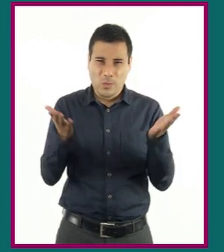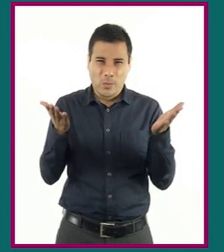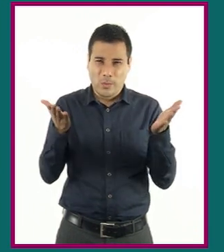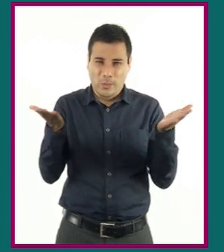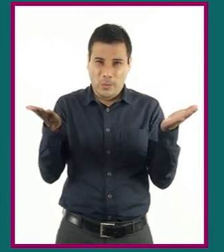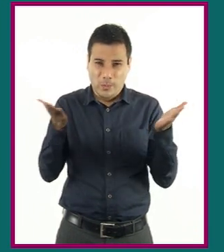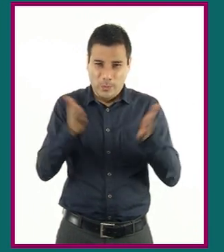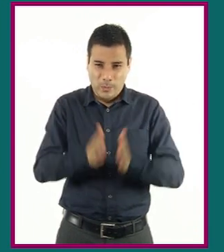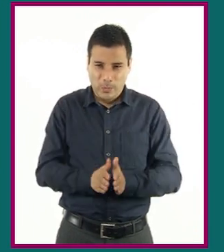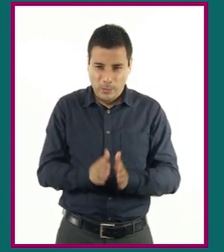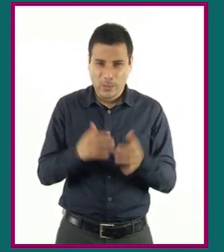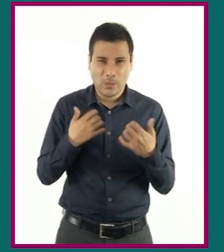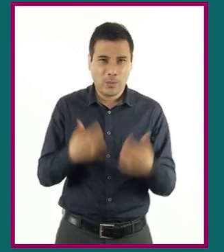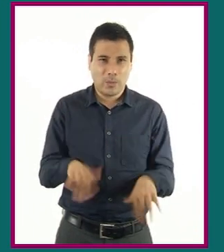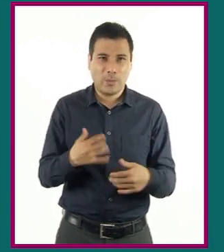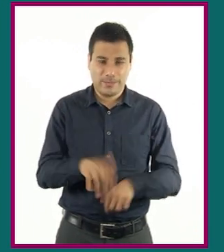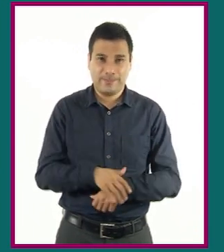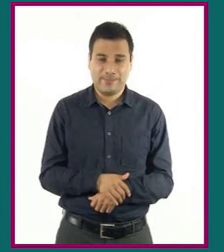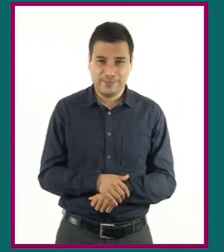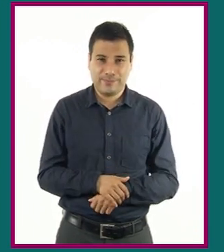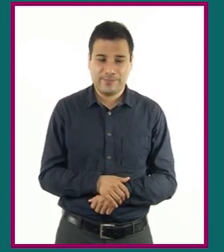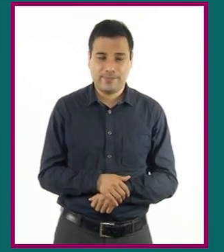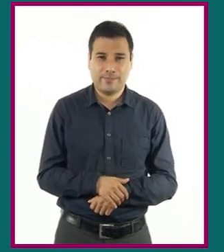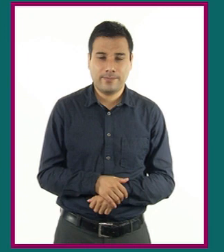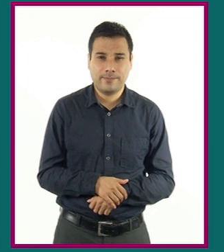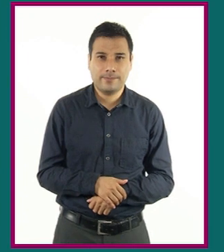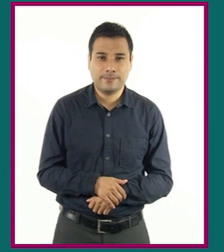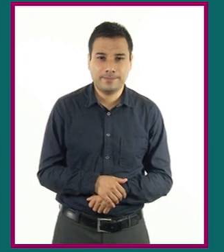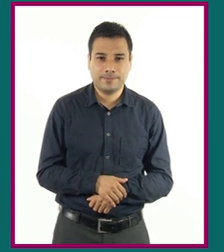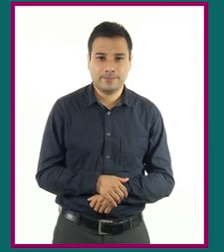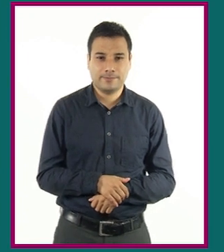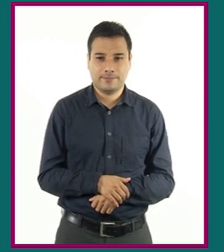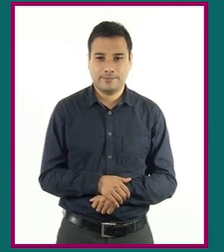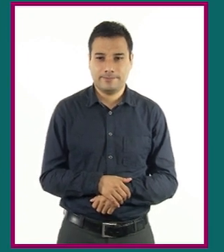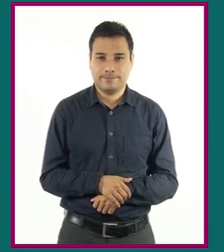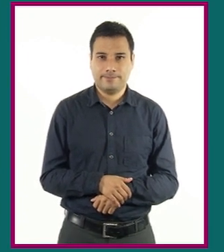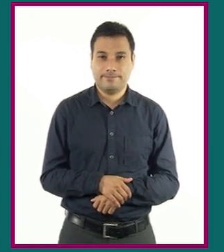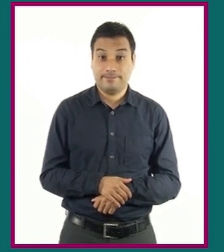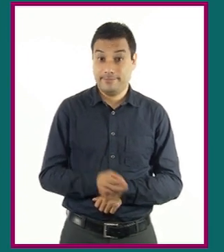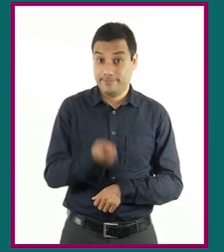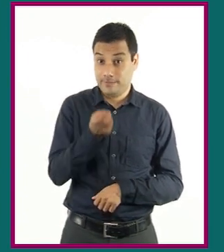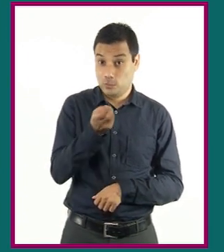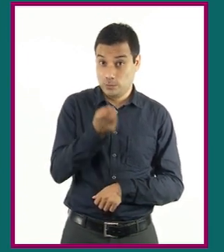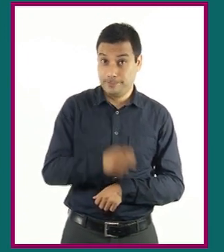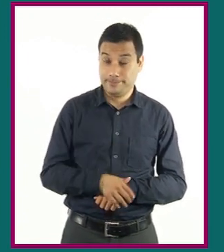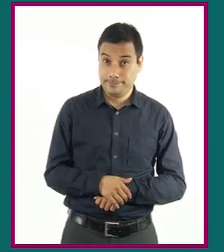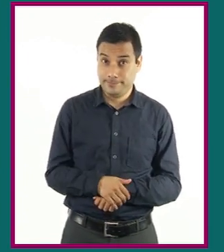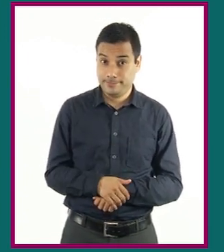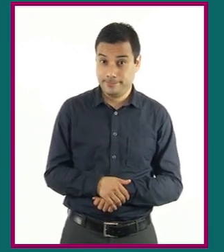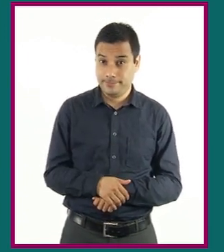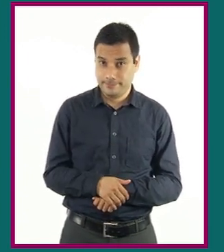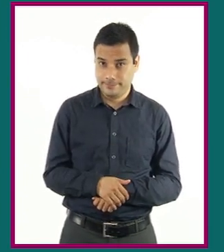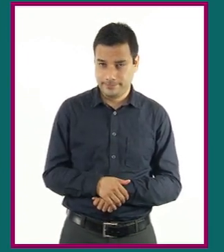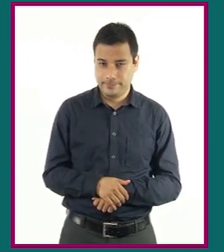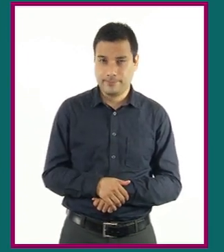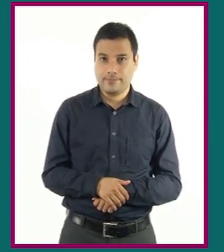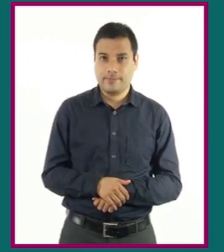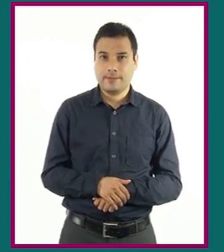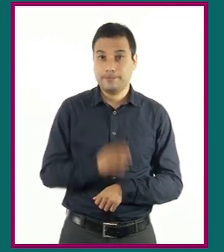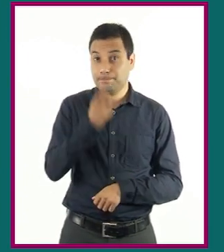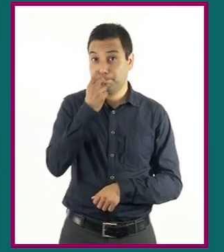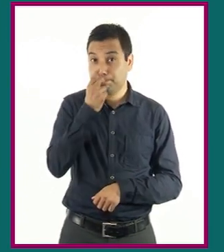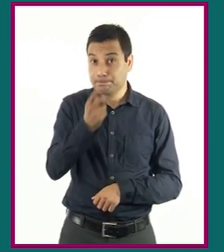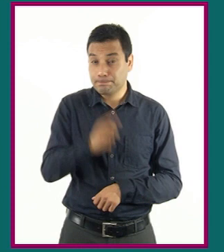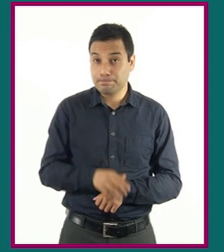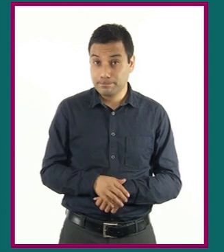totalmente el tejido espacio-tiempo en el que se encuentra. Es el fenómeno que supone ocurre en el interior